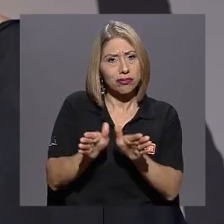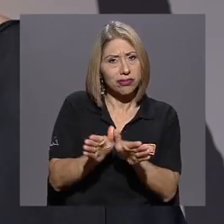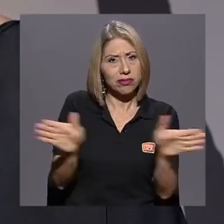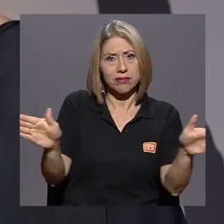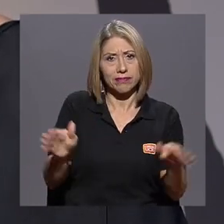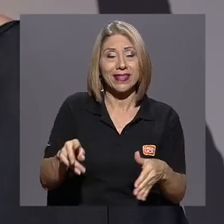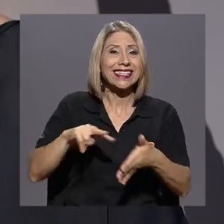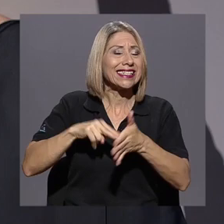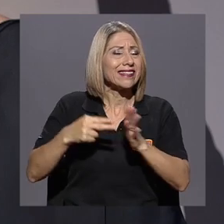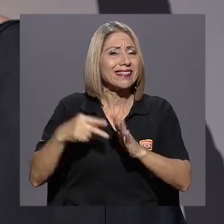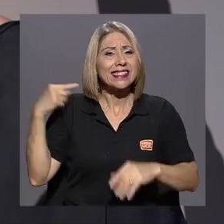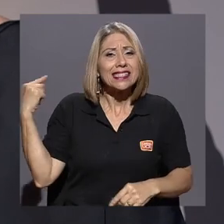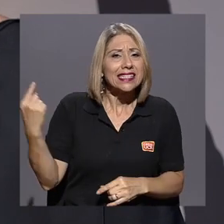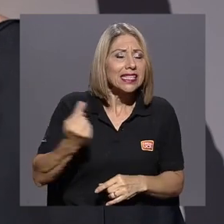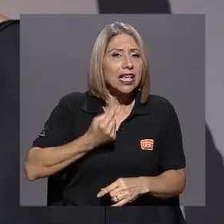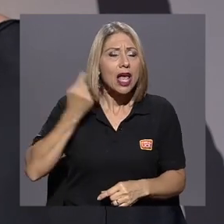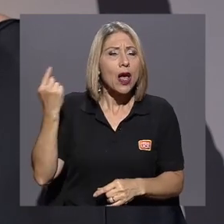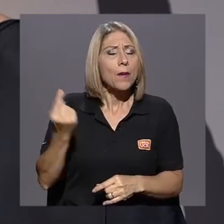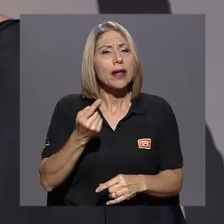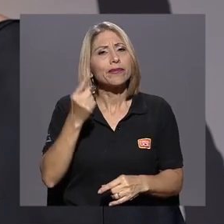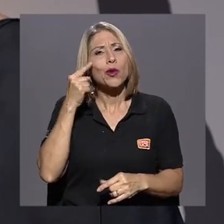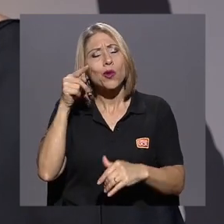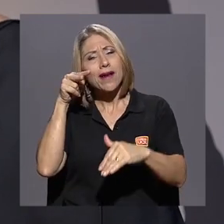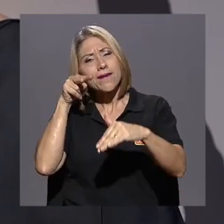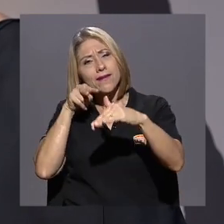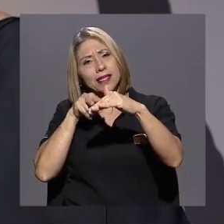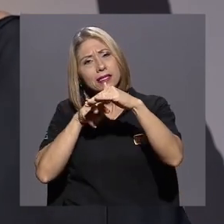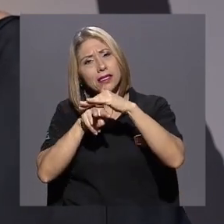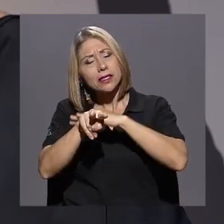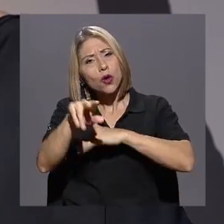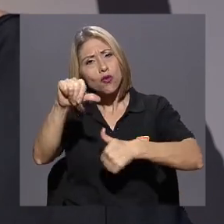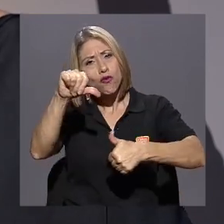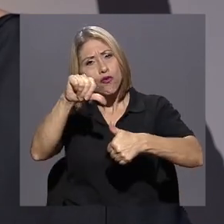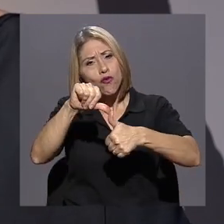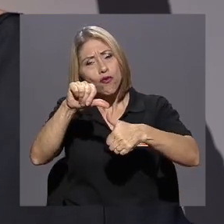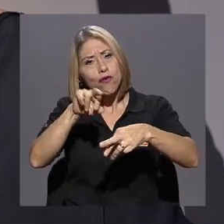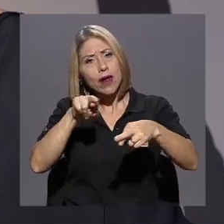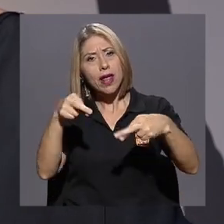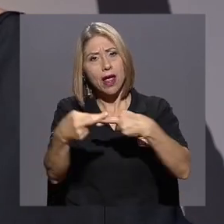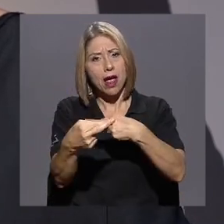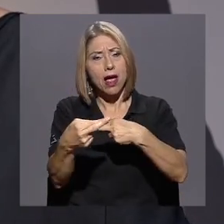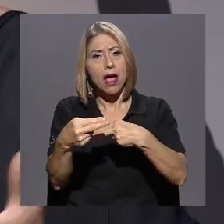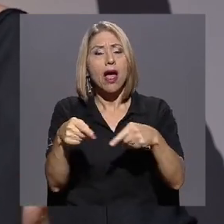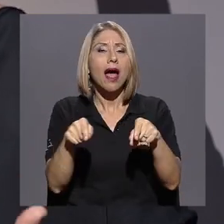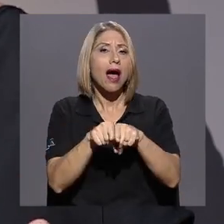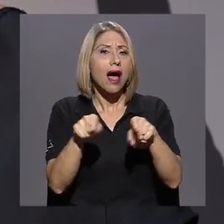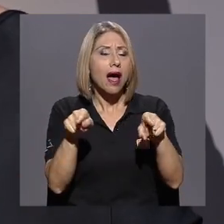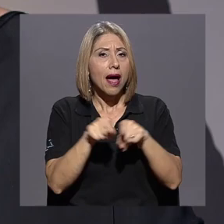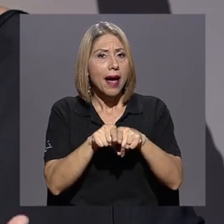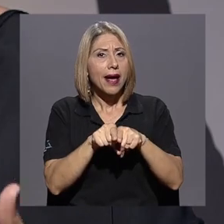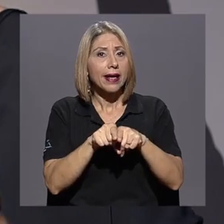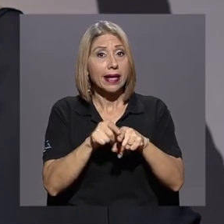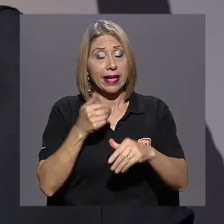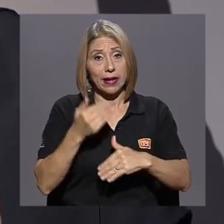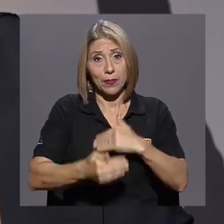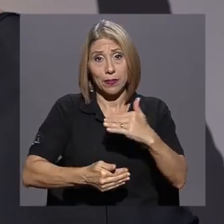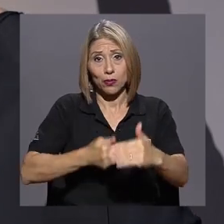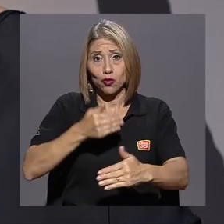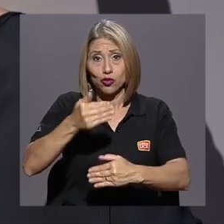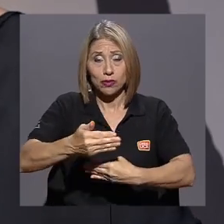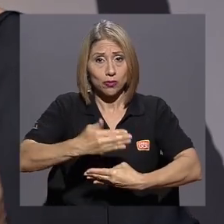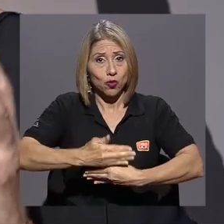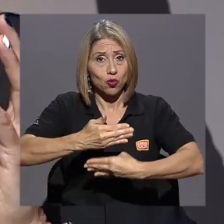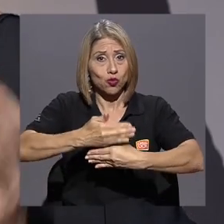general. Es decir, siempre he tenido esa visión regional, porque además el proceso de construcción de